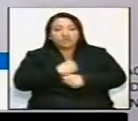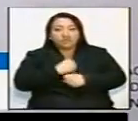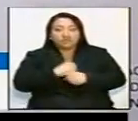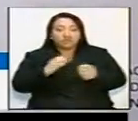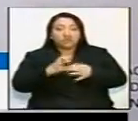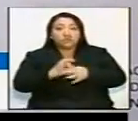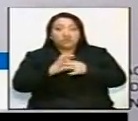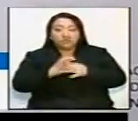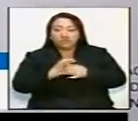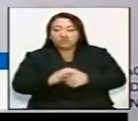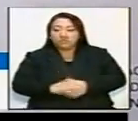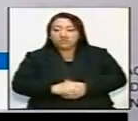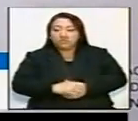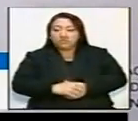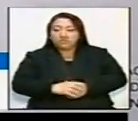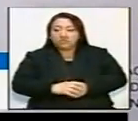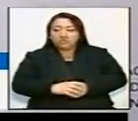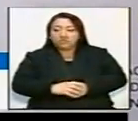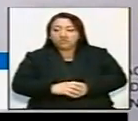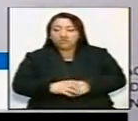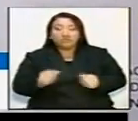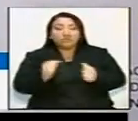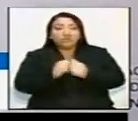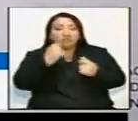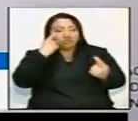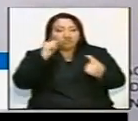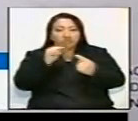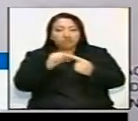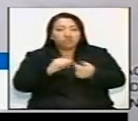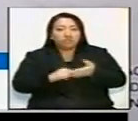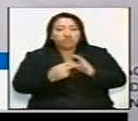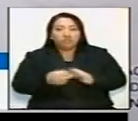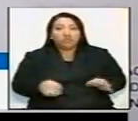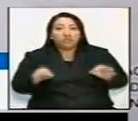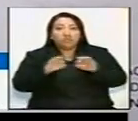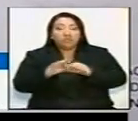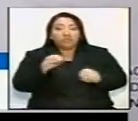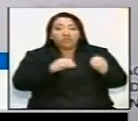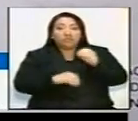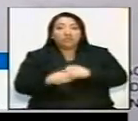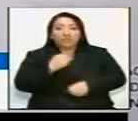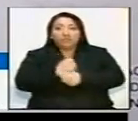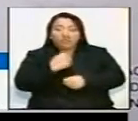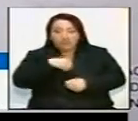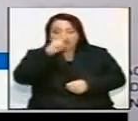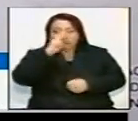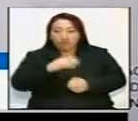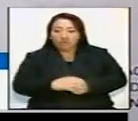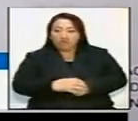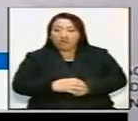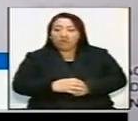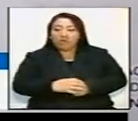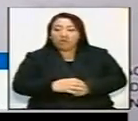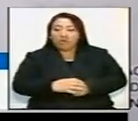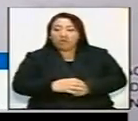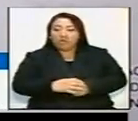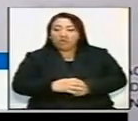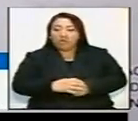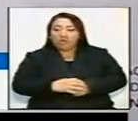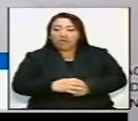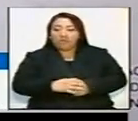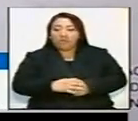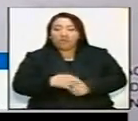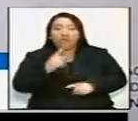conjunto y trabajamos con un objetivo en común, como es implementar e incrementar esa productividad en este país, es algo que